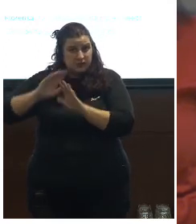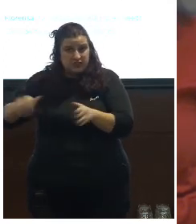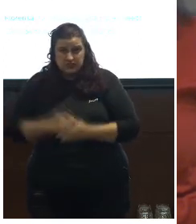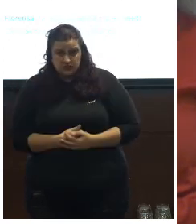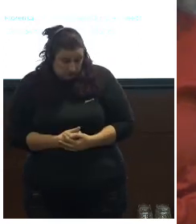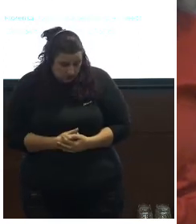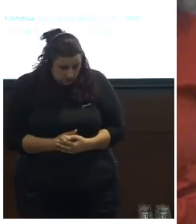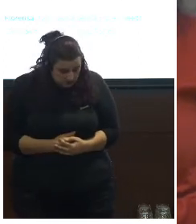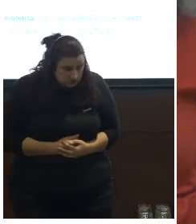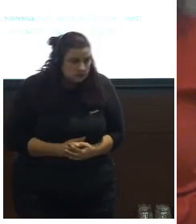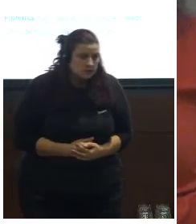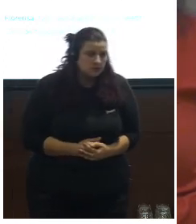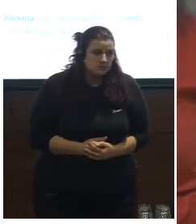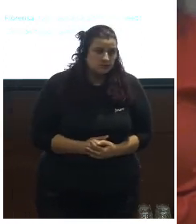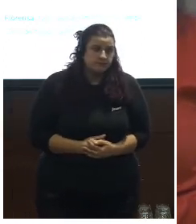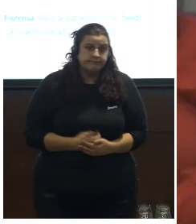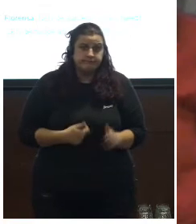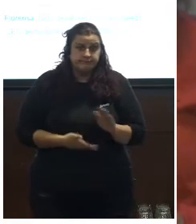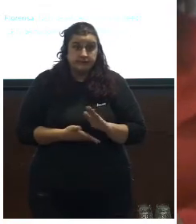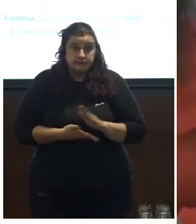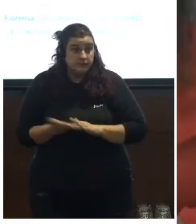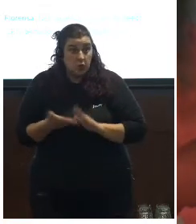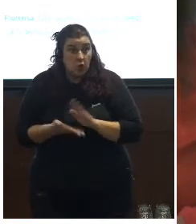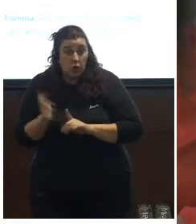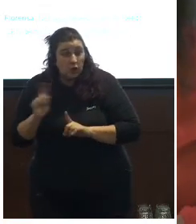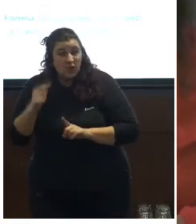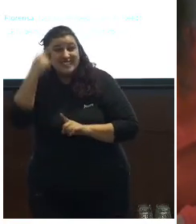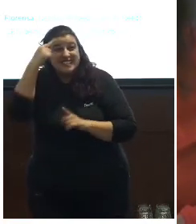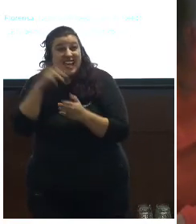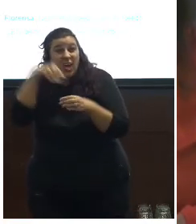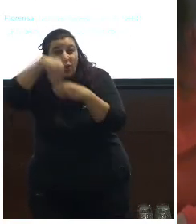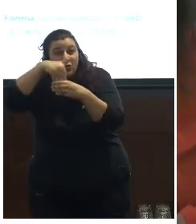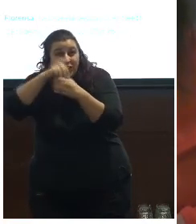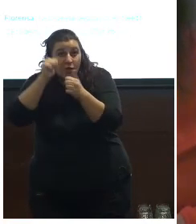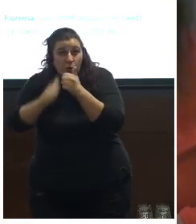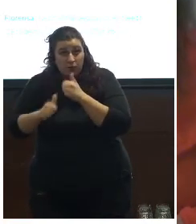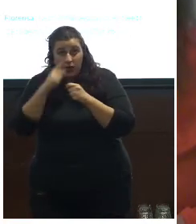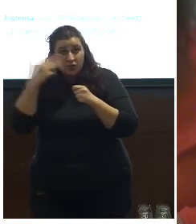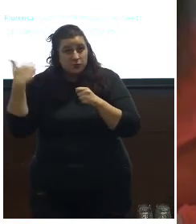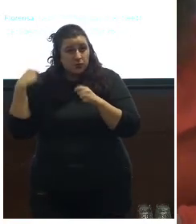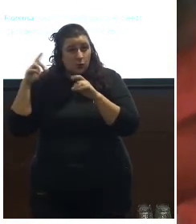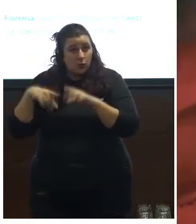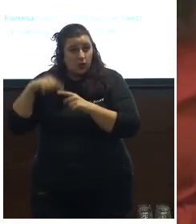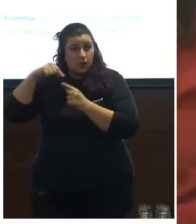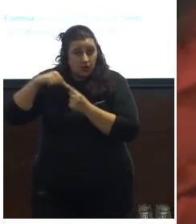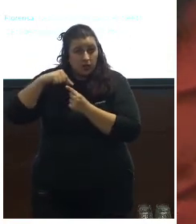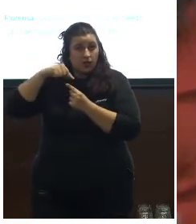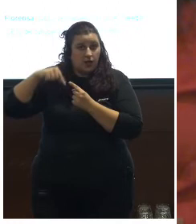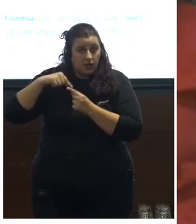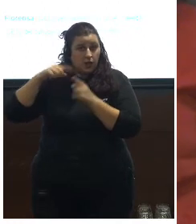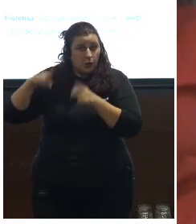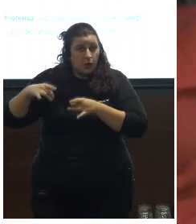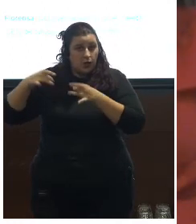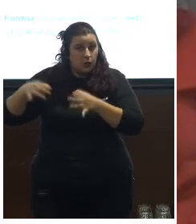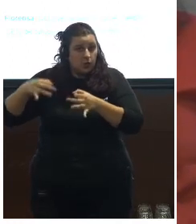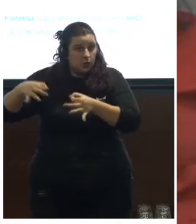asistir a un evento y sabías perfectamente lo que se iba a contar. Es lo mismo que se contó el año pasado y el otro, y el otro, y el otro, y el otro.